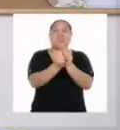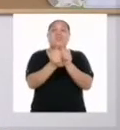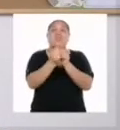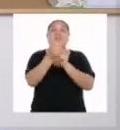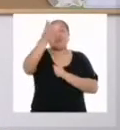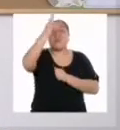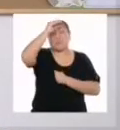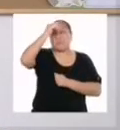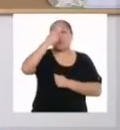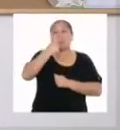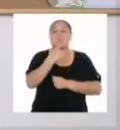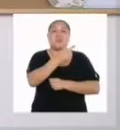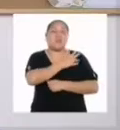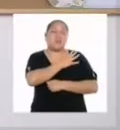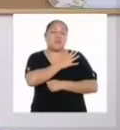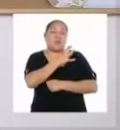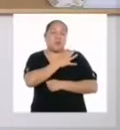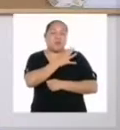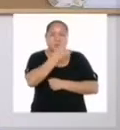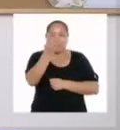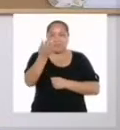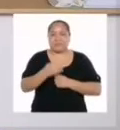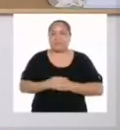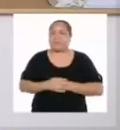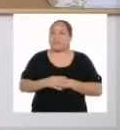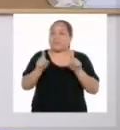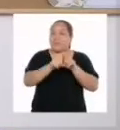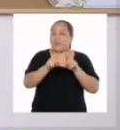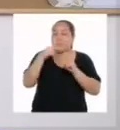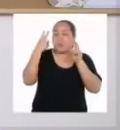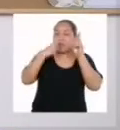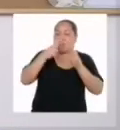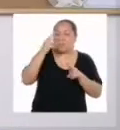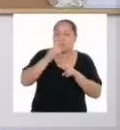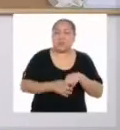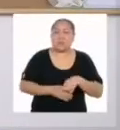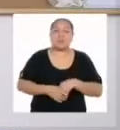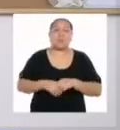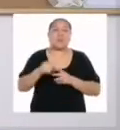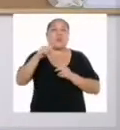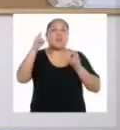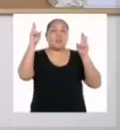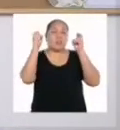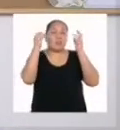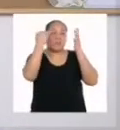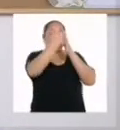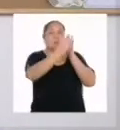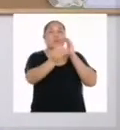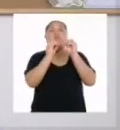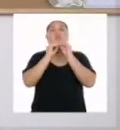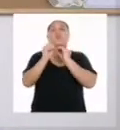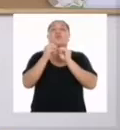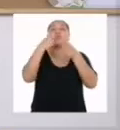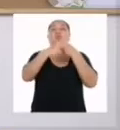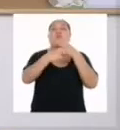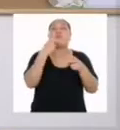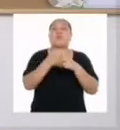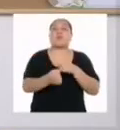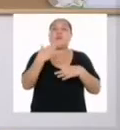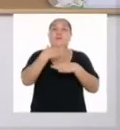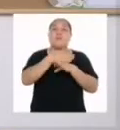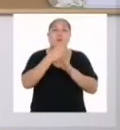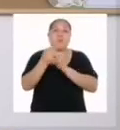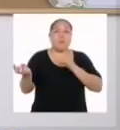con las chicas y chicos de cuarto de secundaria. Además, hemos desarrollado nuestra competencia Resuelve problemas